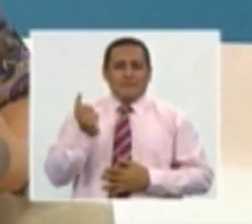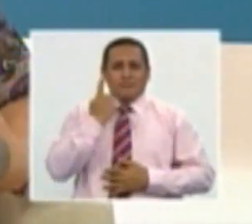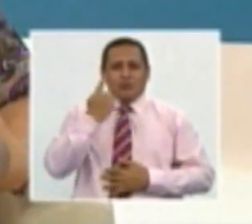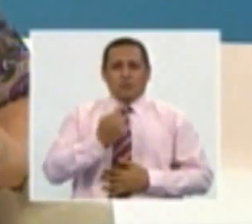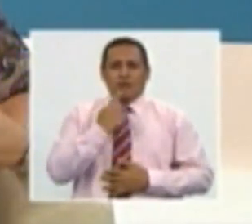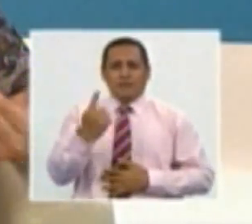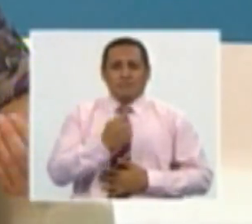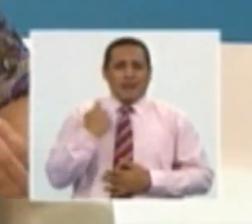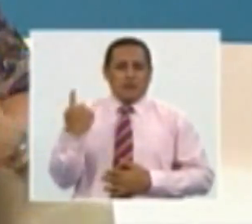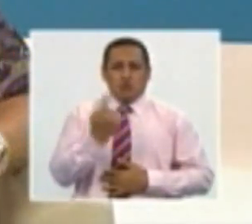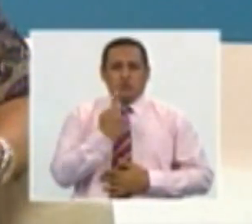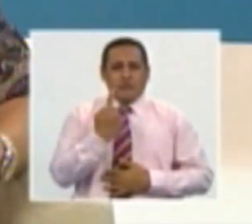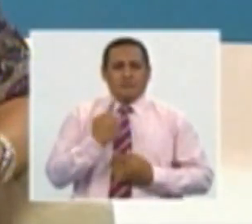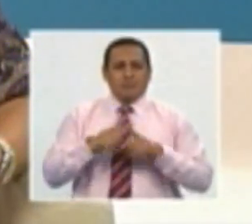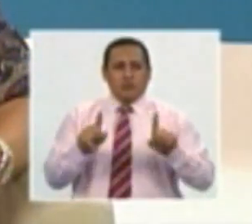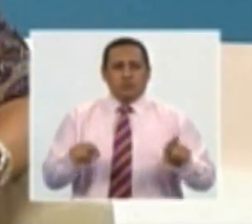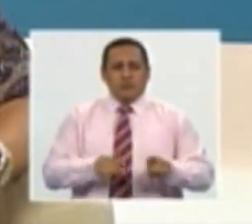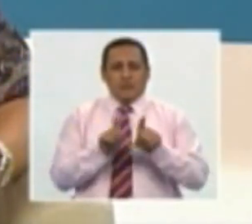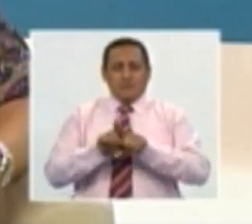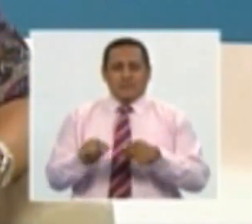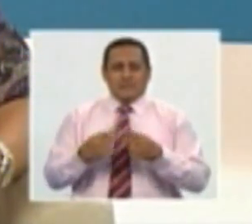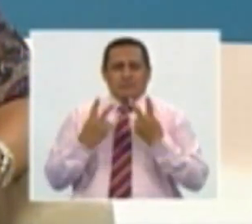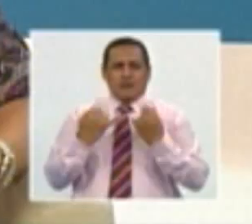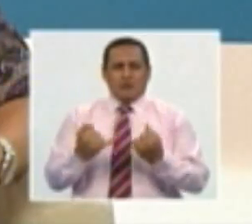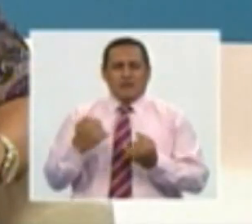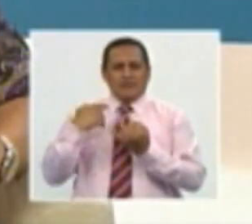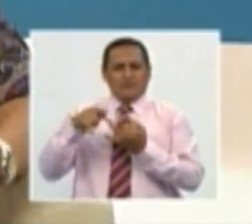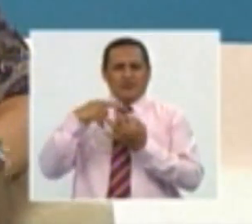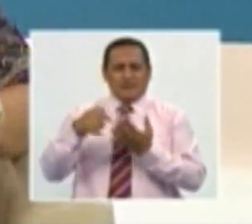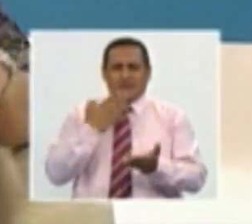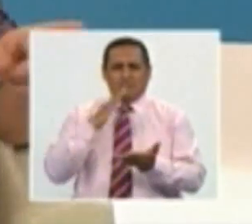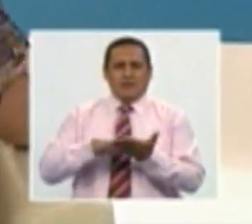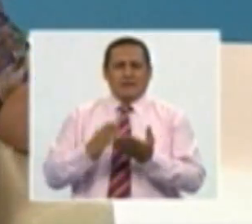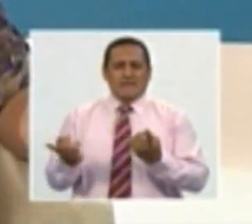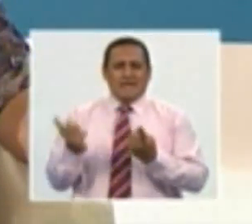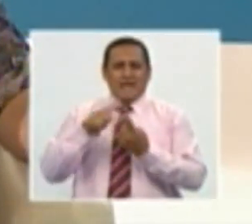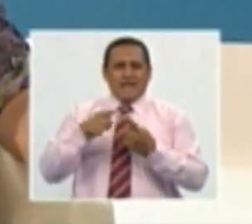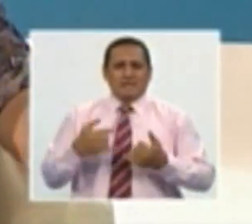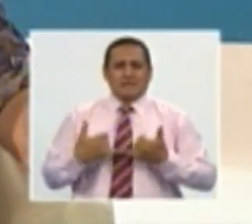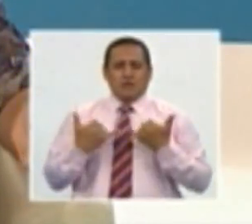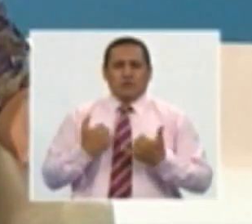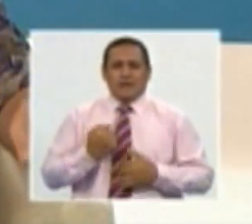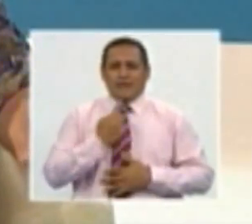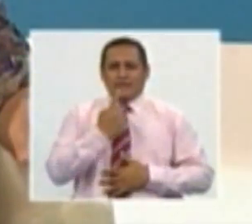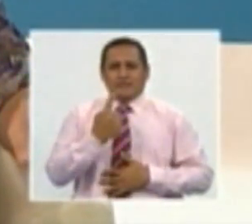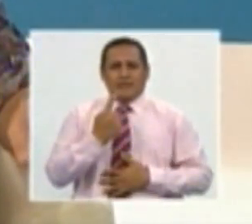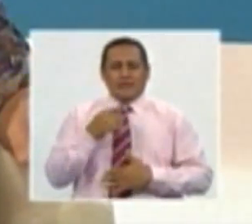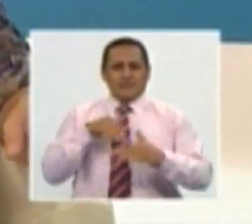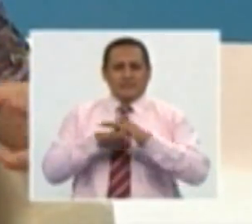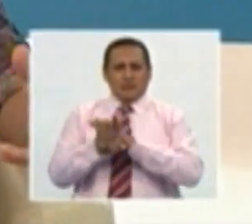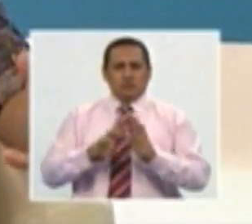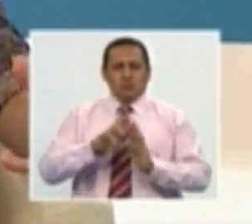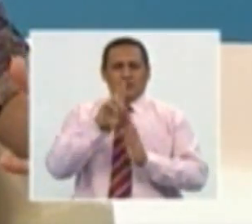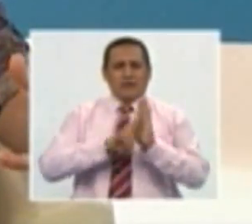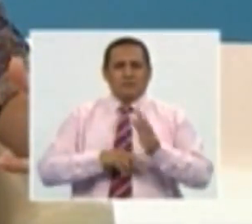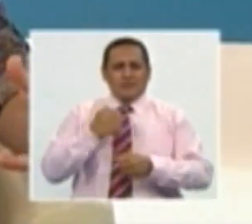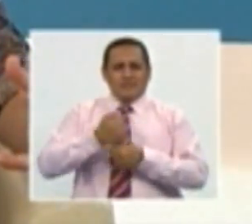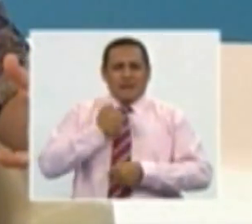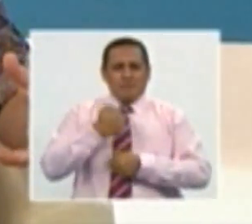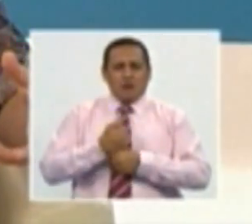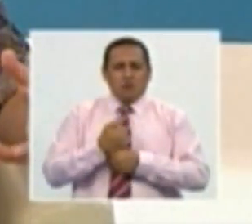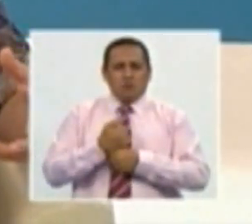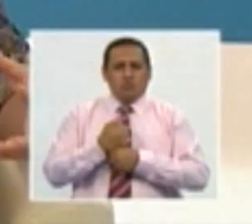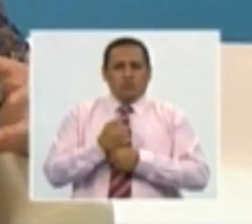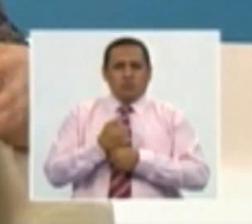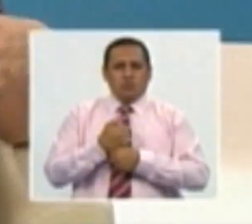debiera ser para todas. Sin embargo, existen todavía distinciones y aún estando en un régimen